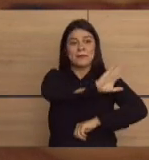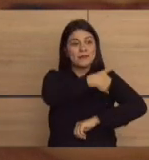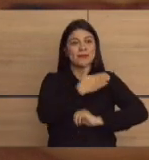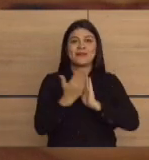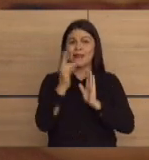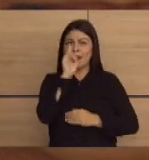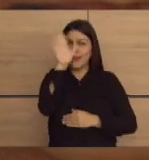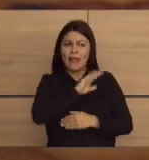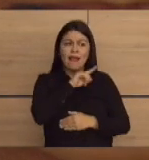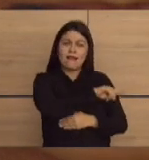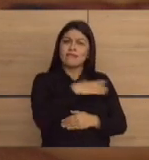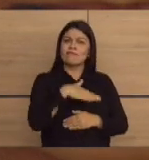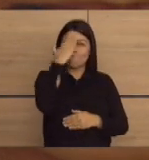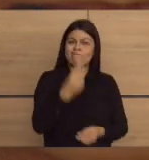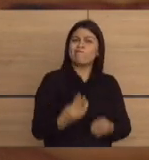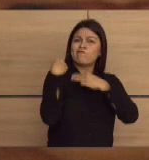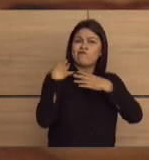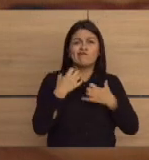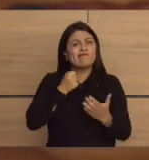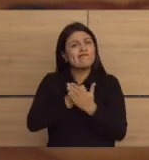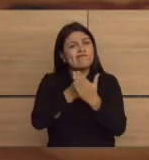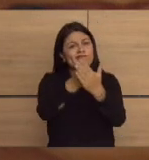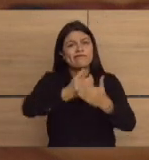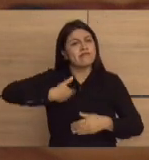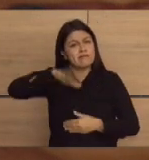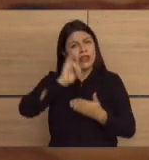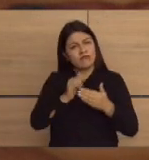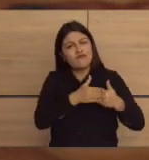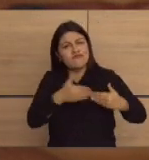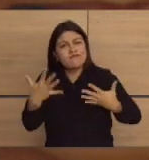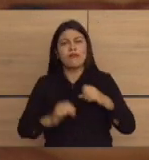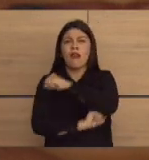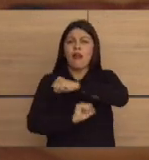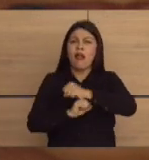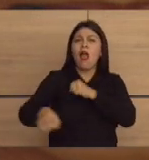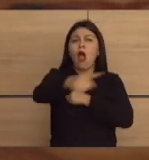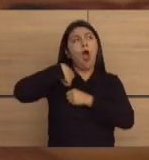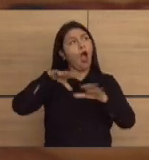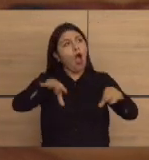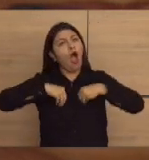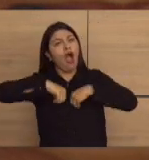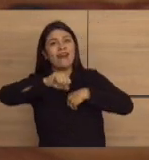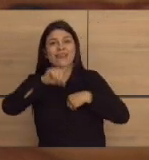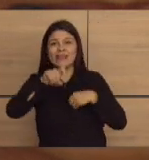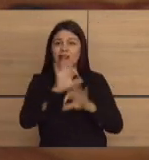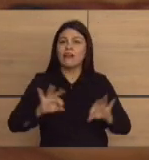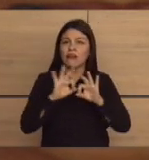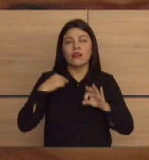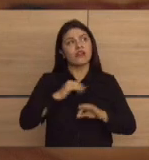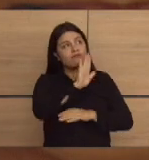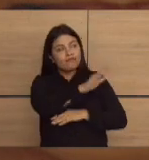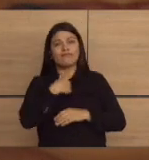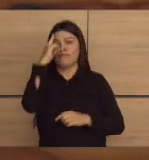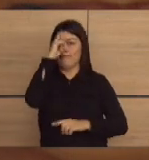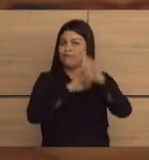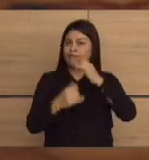Nacional, en su misión de contribuir permanentemente a fortalecer el pensamiento crítico e histórico, la valoración